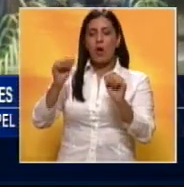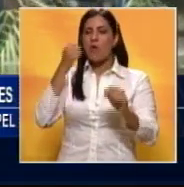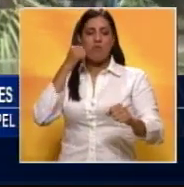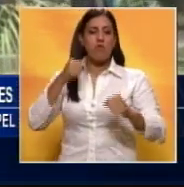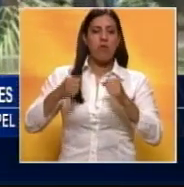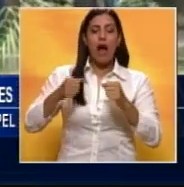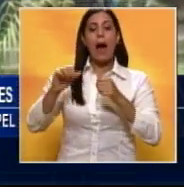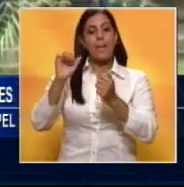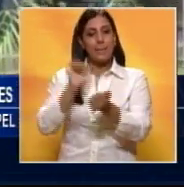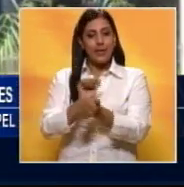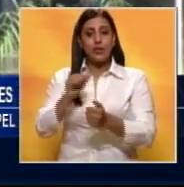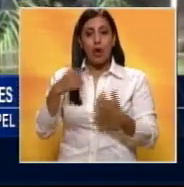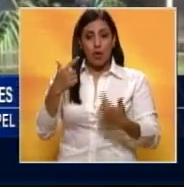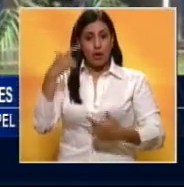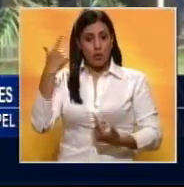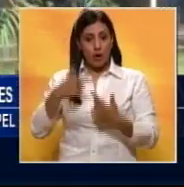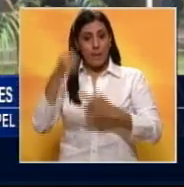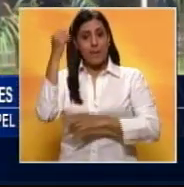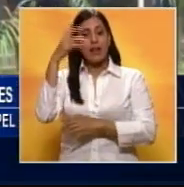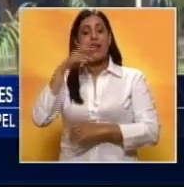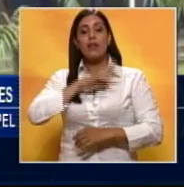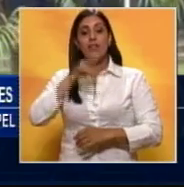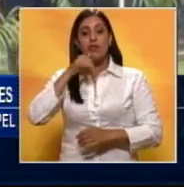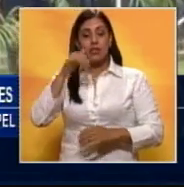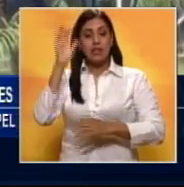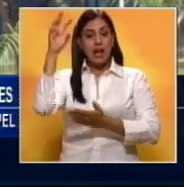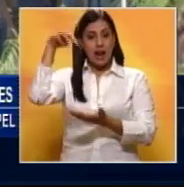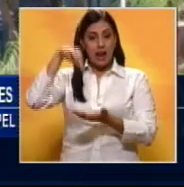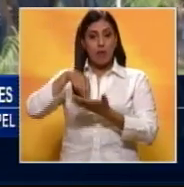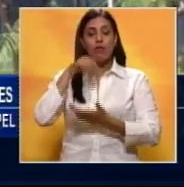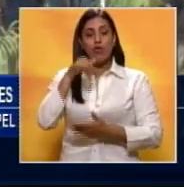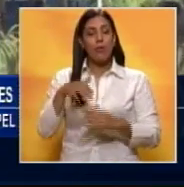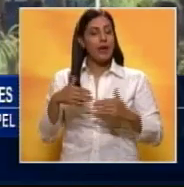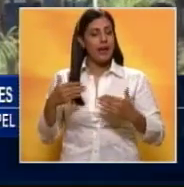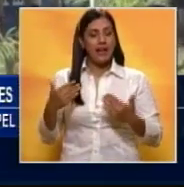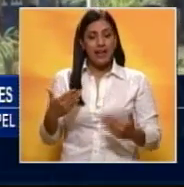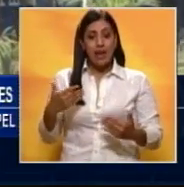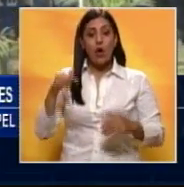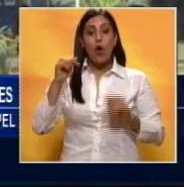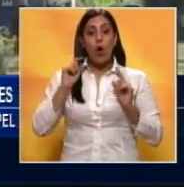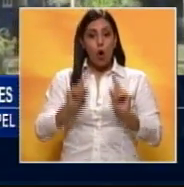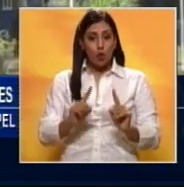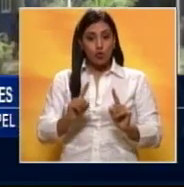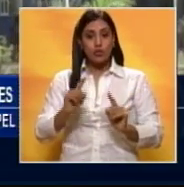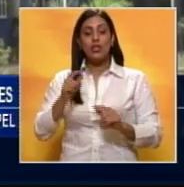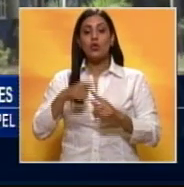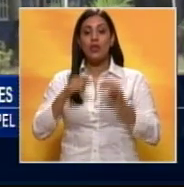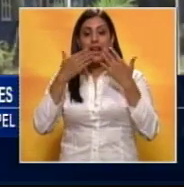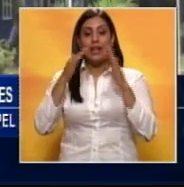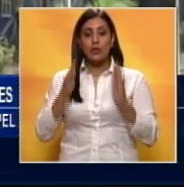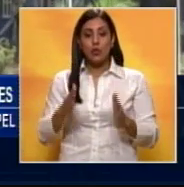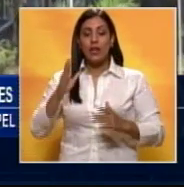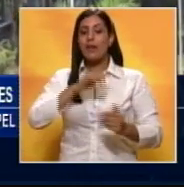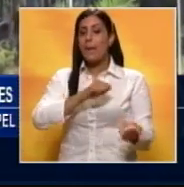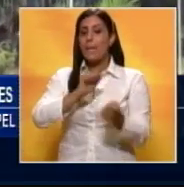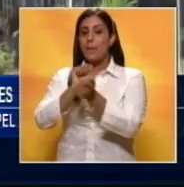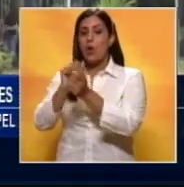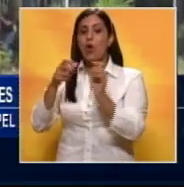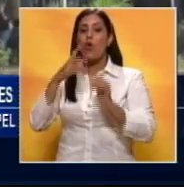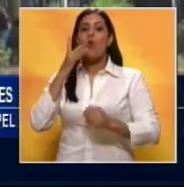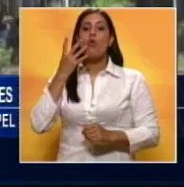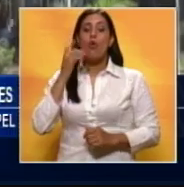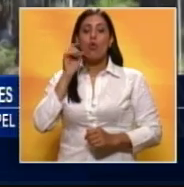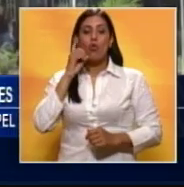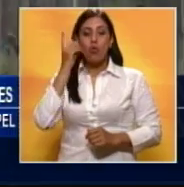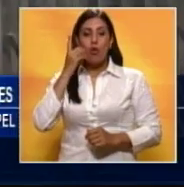El representante del Foro Penal Venezolano en Aragua, Dimas Daniel Rivas, informó que 11 de los estudiantes serán recluidos en El